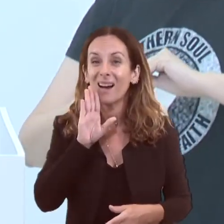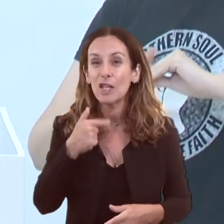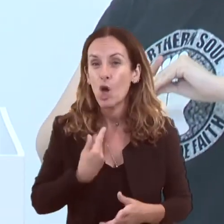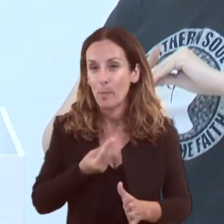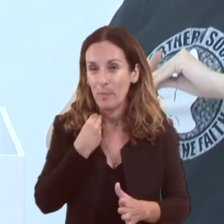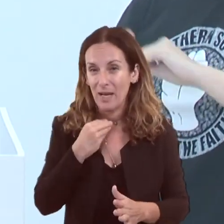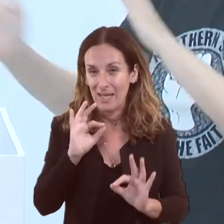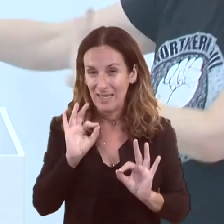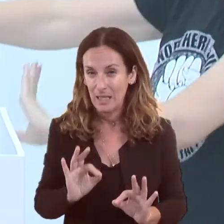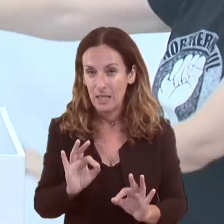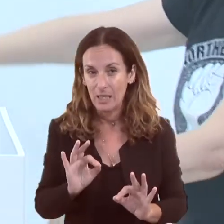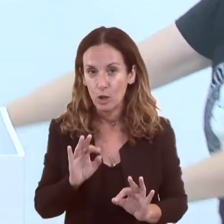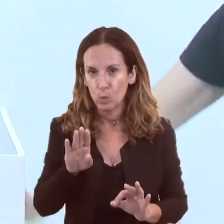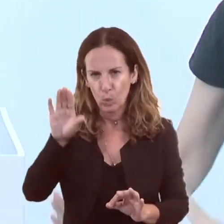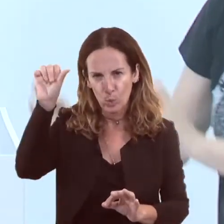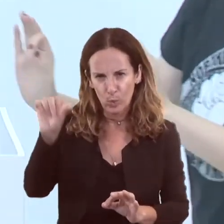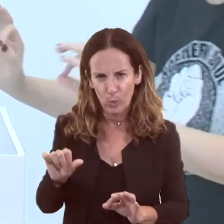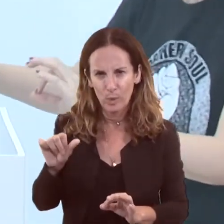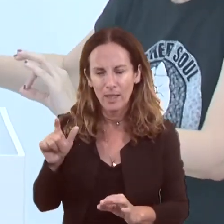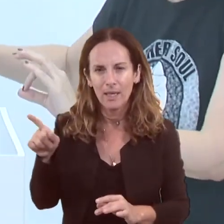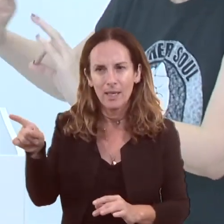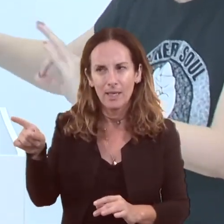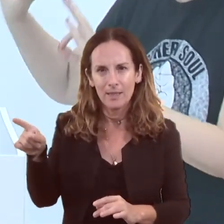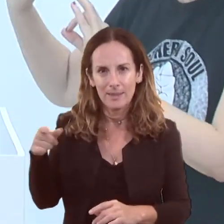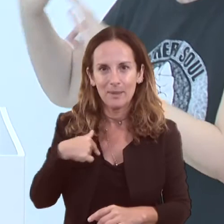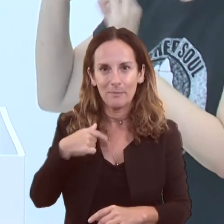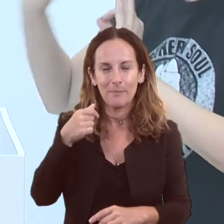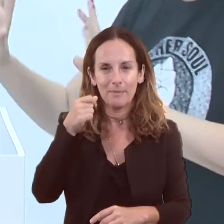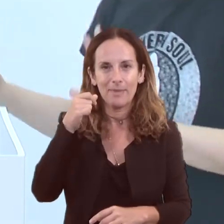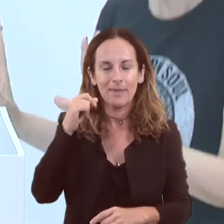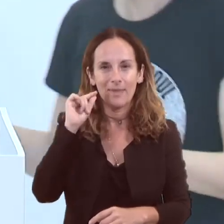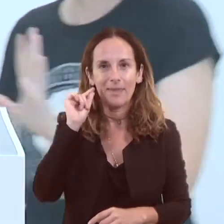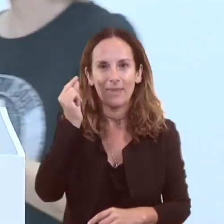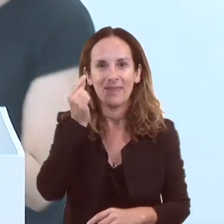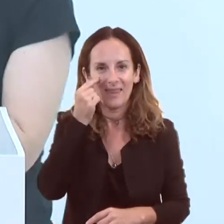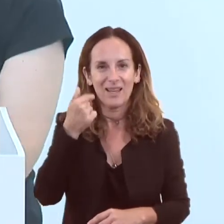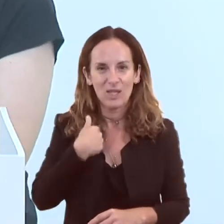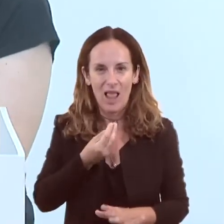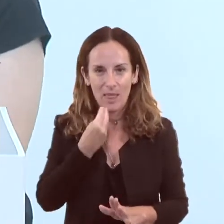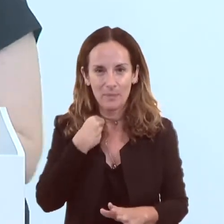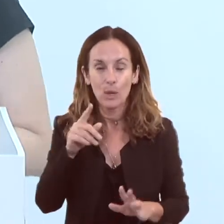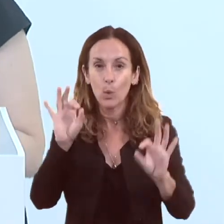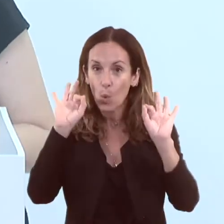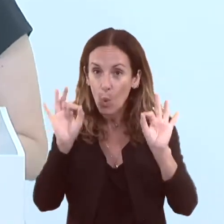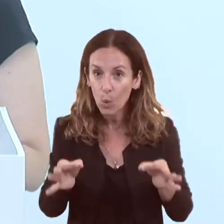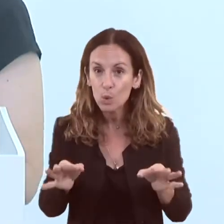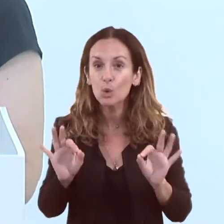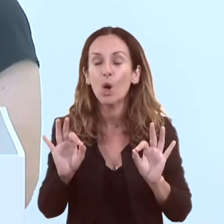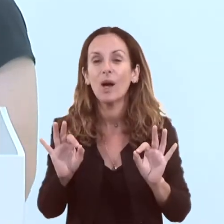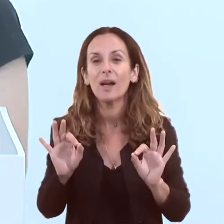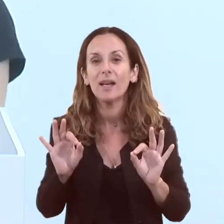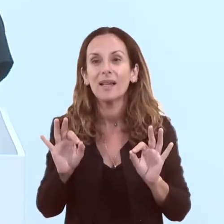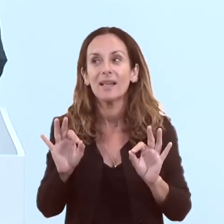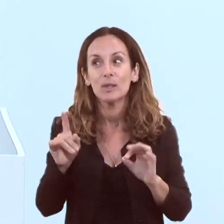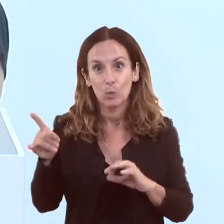Y es que no no no no te vayas que esa raíz esa raíz directamente de lo que